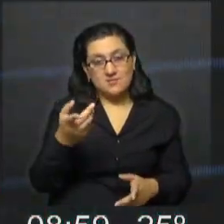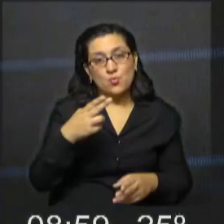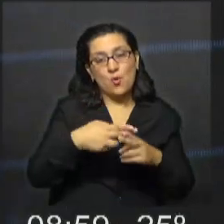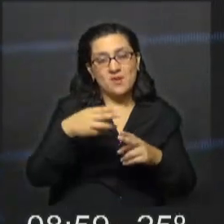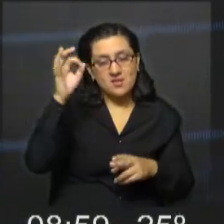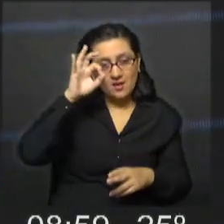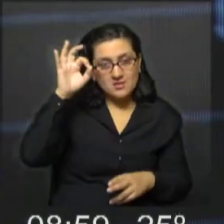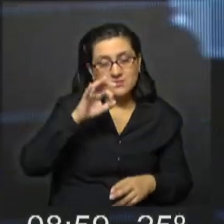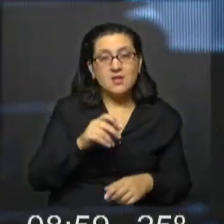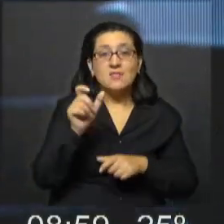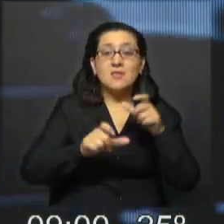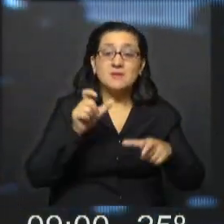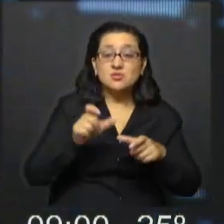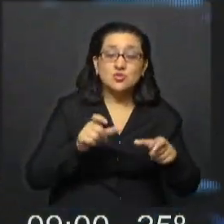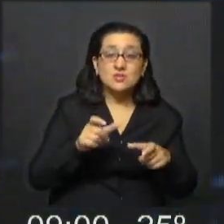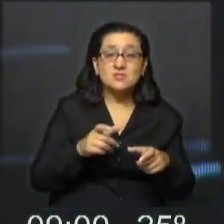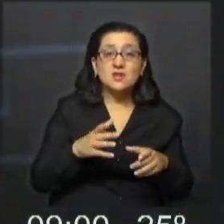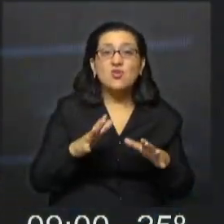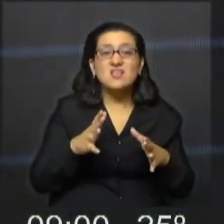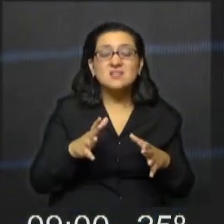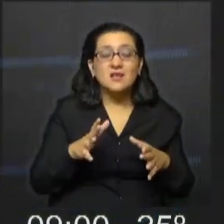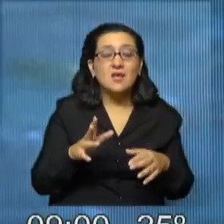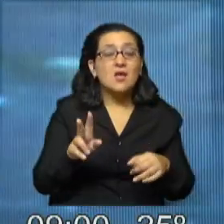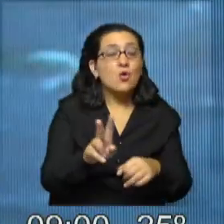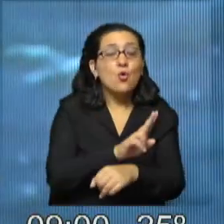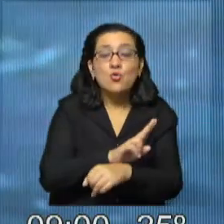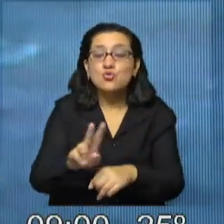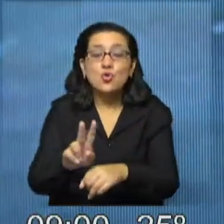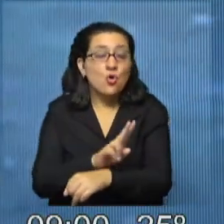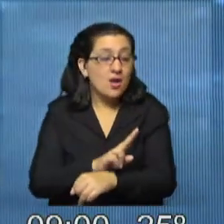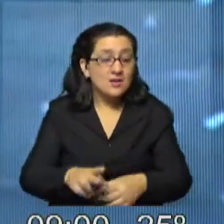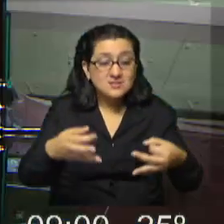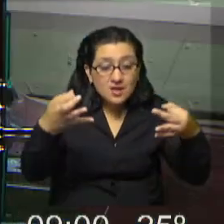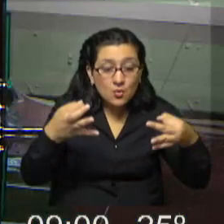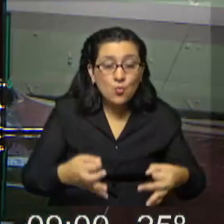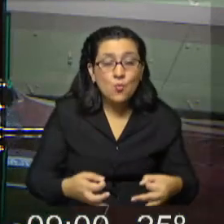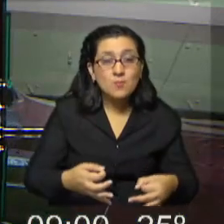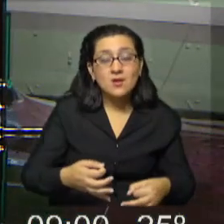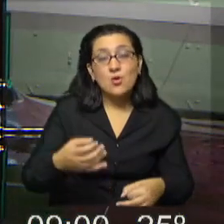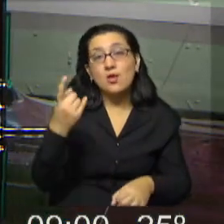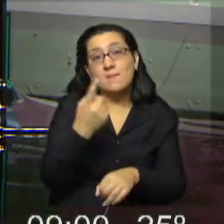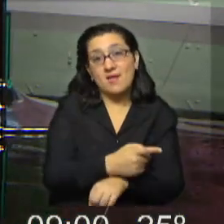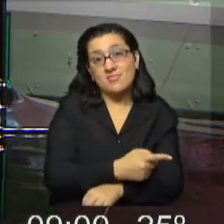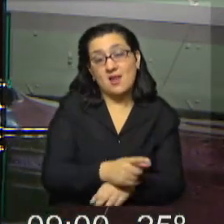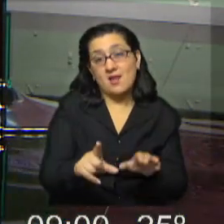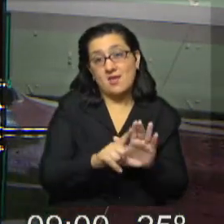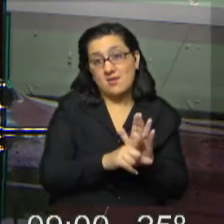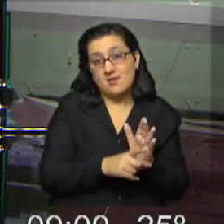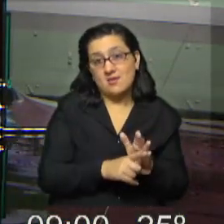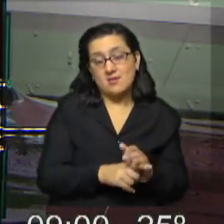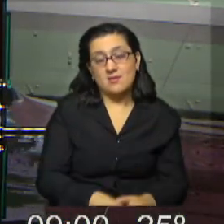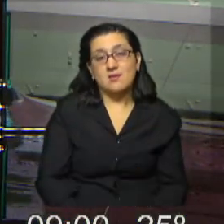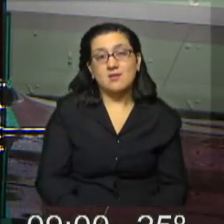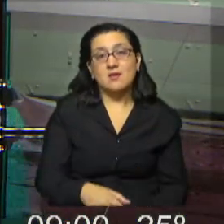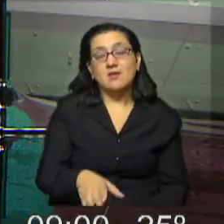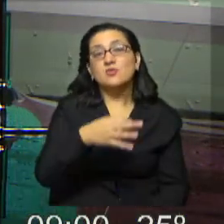importado de gente que lo que sale es a fiscalizar que se cumpla el mandato de la jerarquía. O sea, lo van a vestir con un